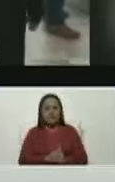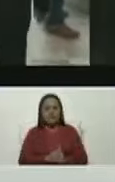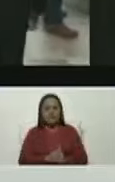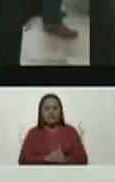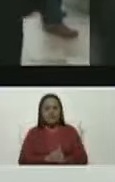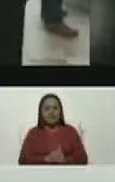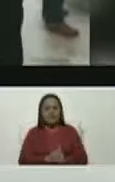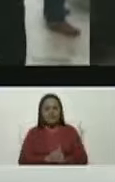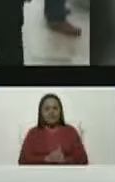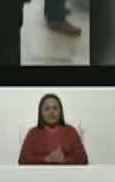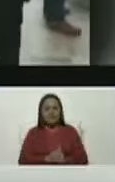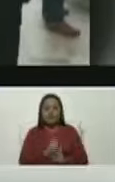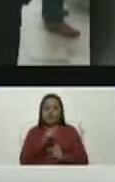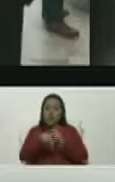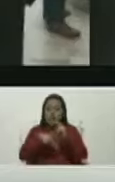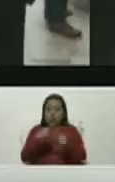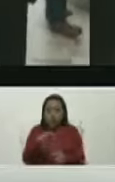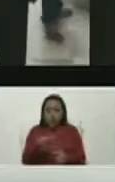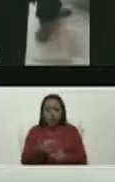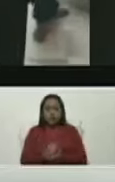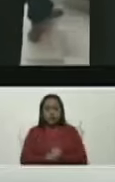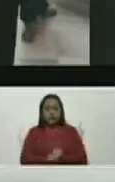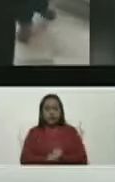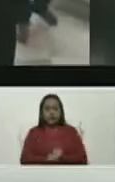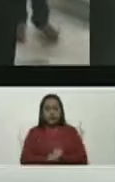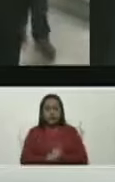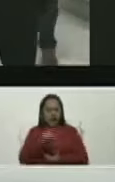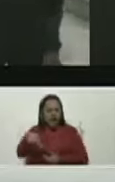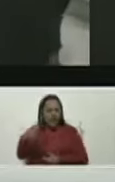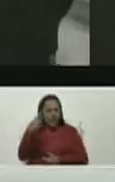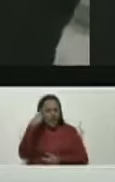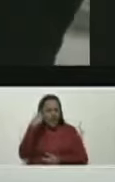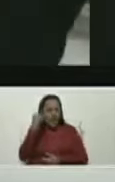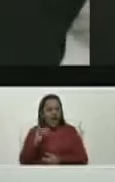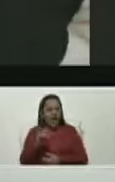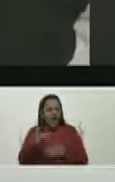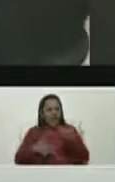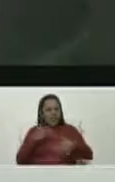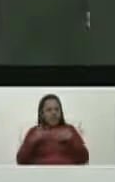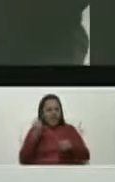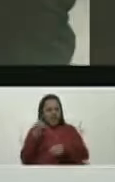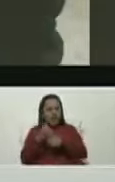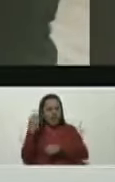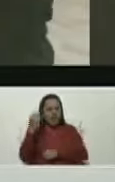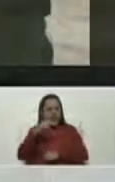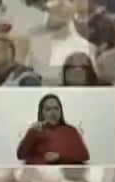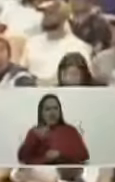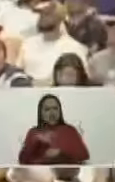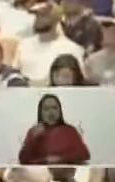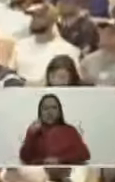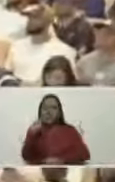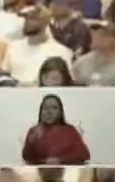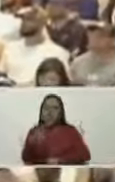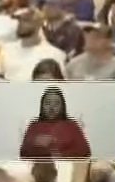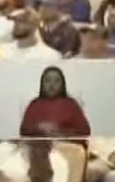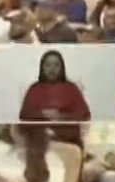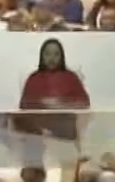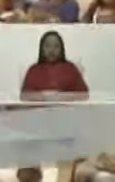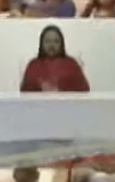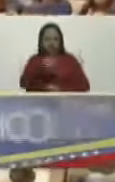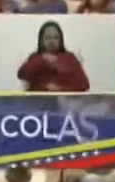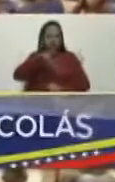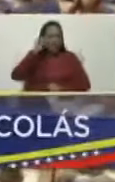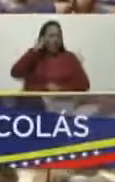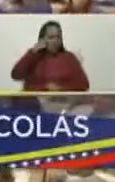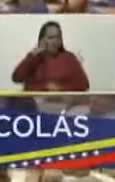Y luego, al otro día tuvieron sesión la Asamblea Nacional y lanzó la amenaza. ¿Se acuerdan la